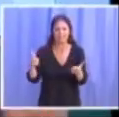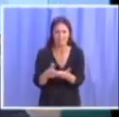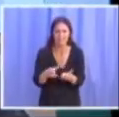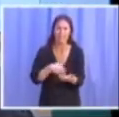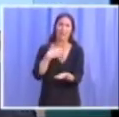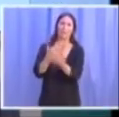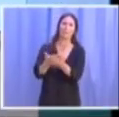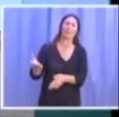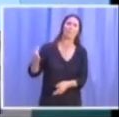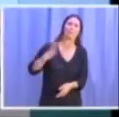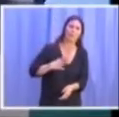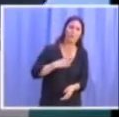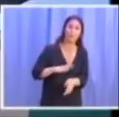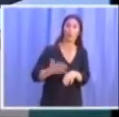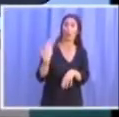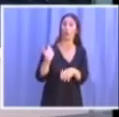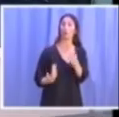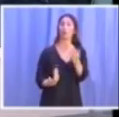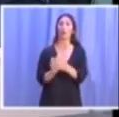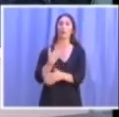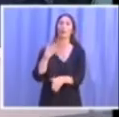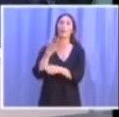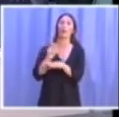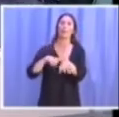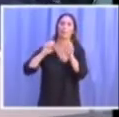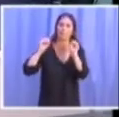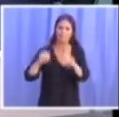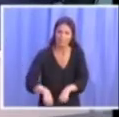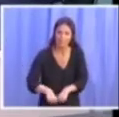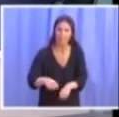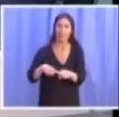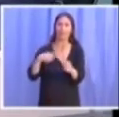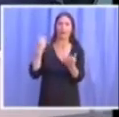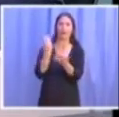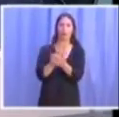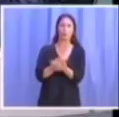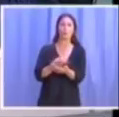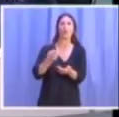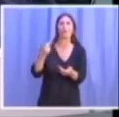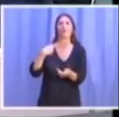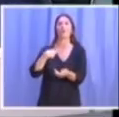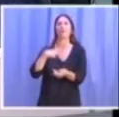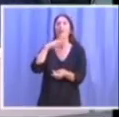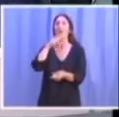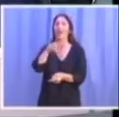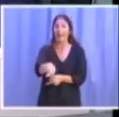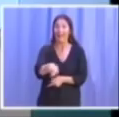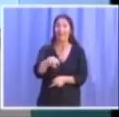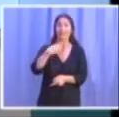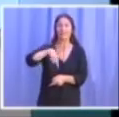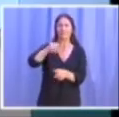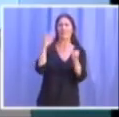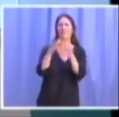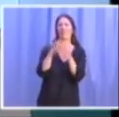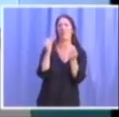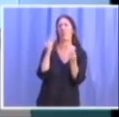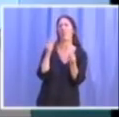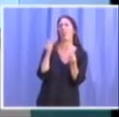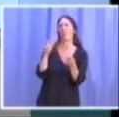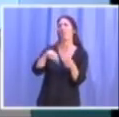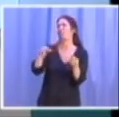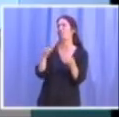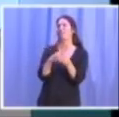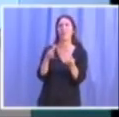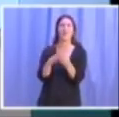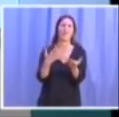por favor, cuando el otro día se presenta otra vez media hora tarde serio, en un partido de baloncesto, es donde los granadinos saben que Granada